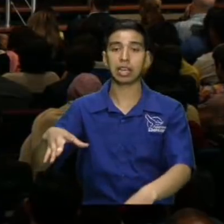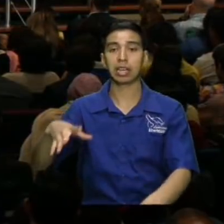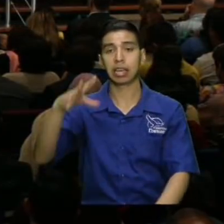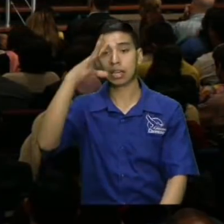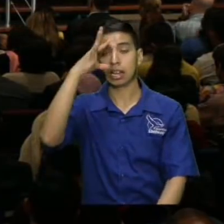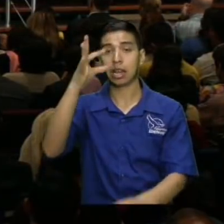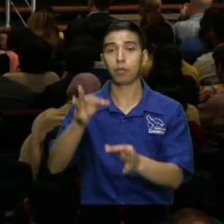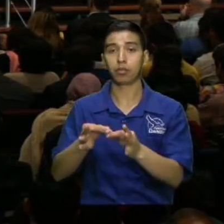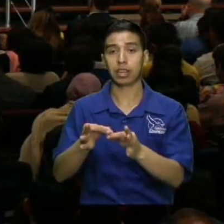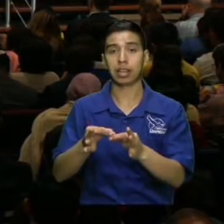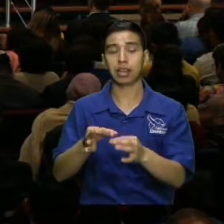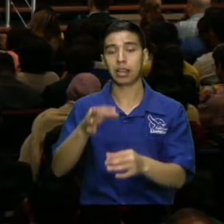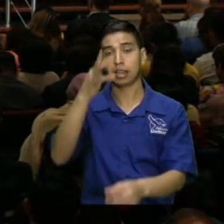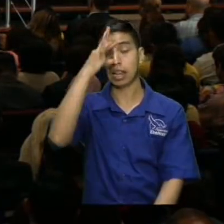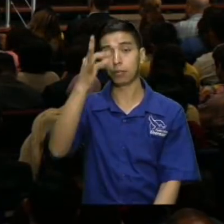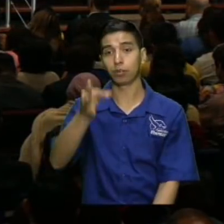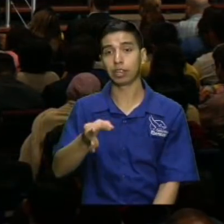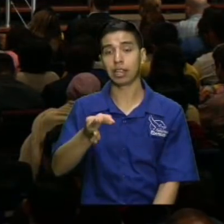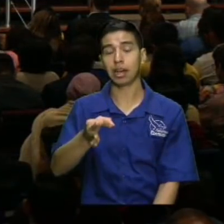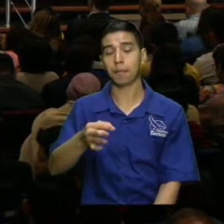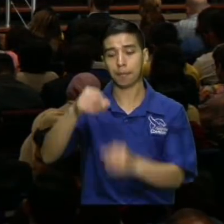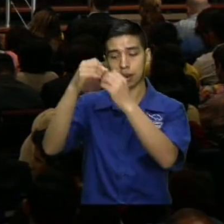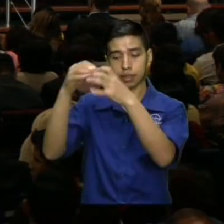bueno. Entonces,